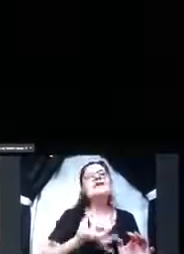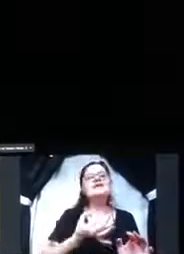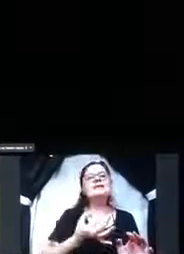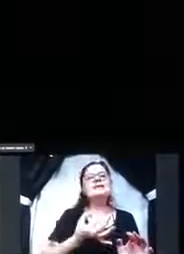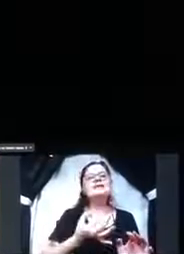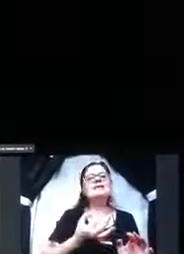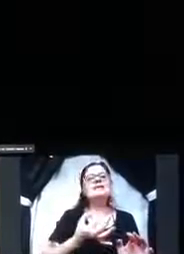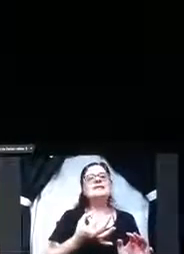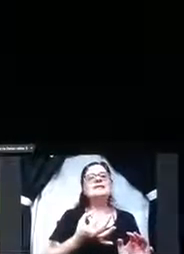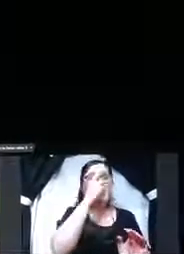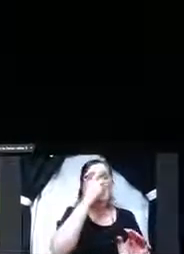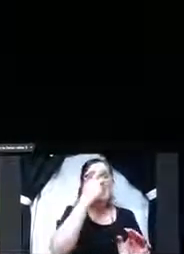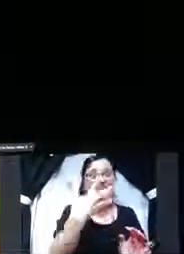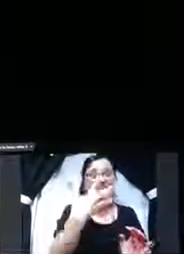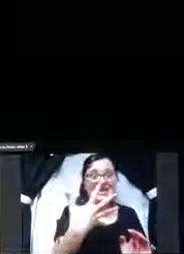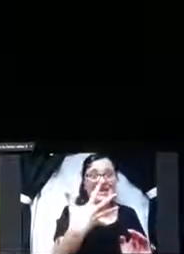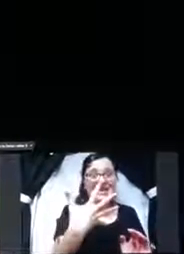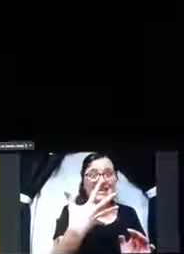Georgie.